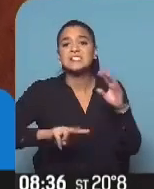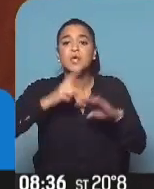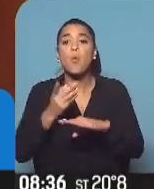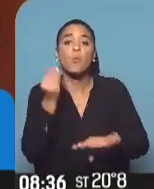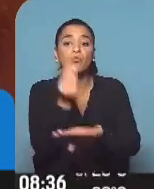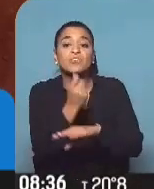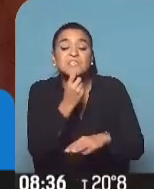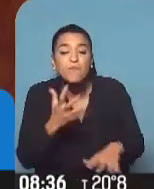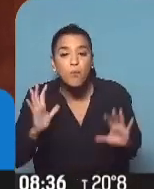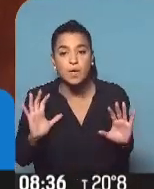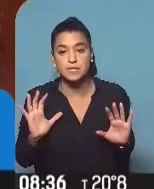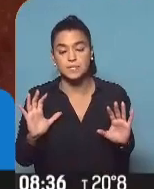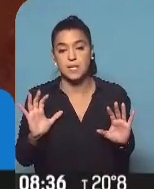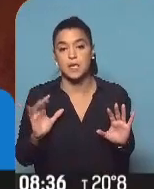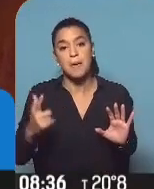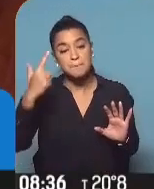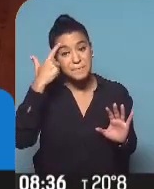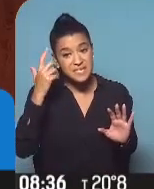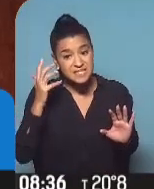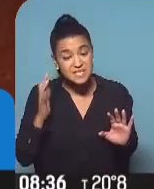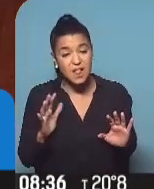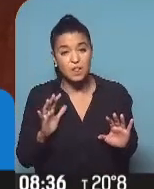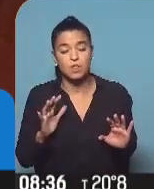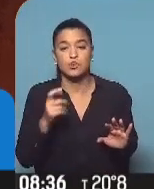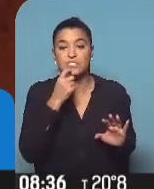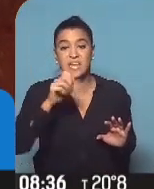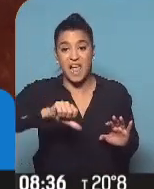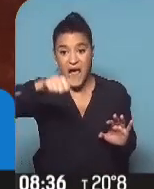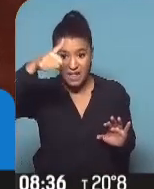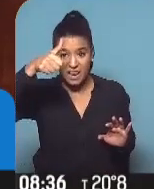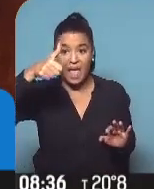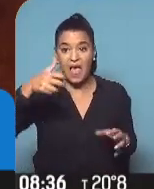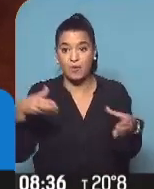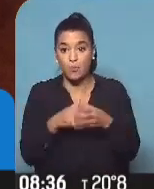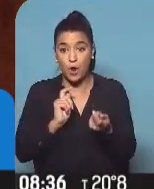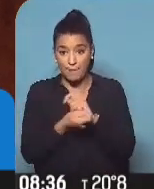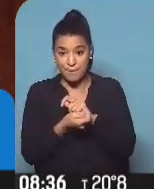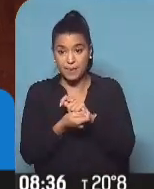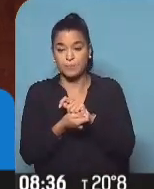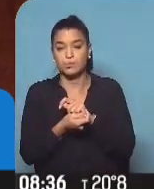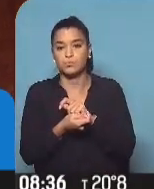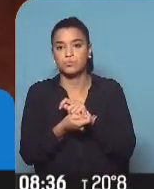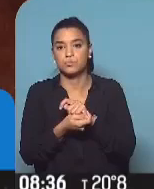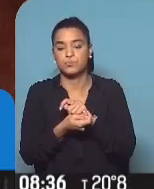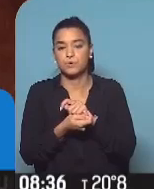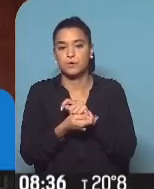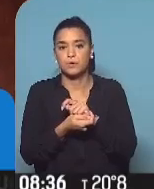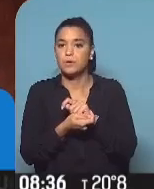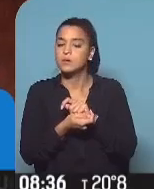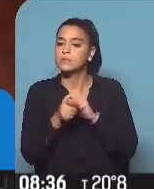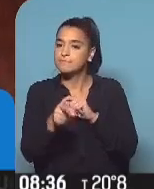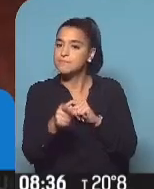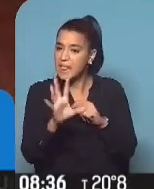mandato, sobre todo contemplando que en el caso de que gane el Cambiemos, va a ser un